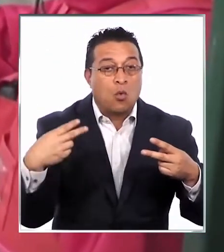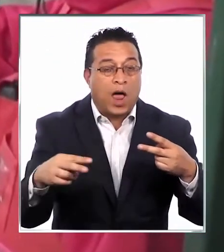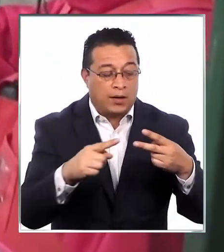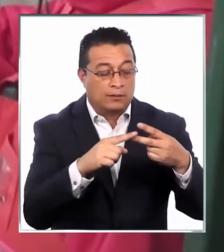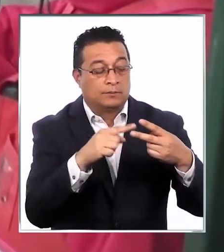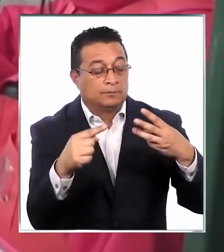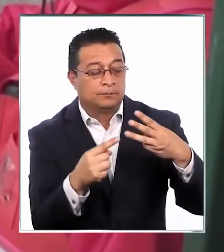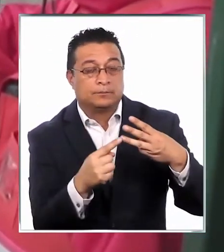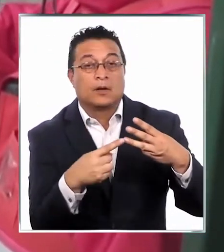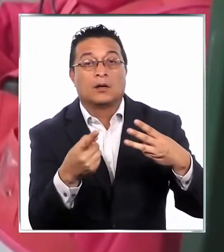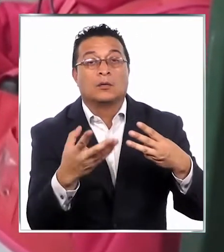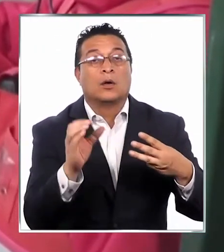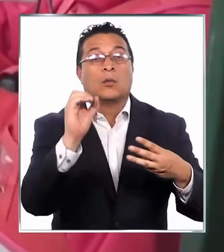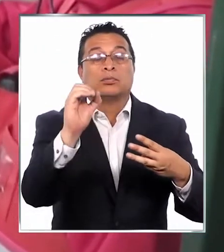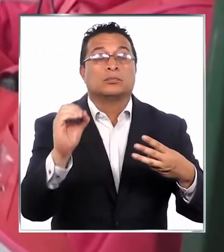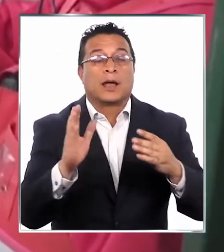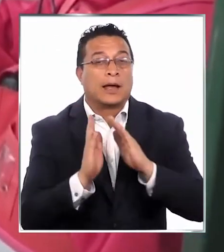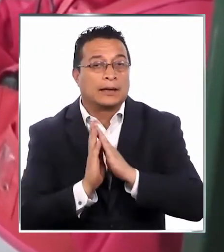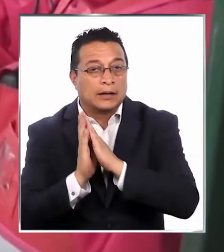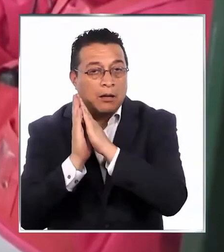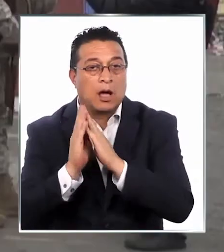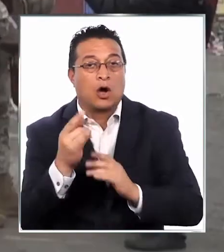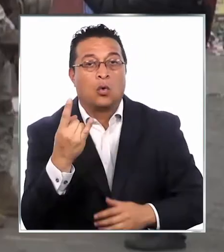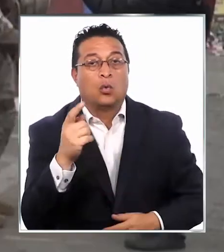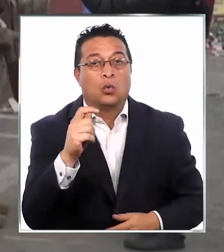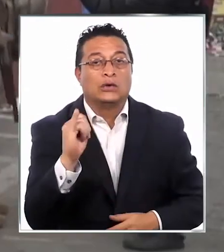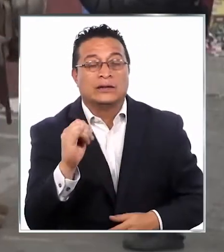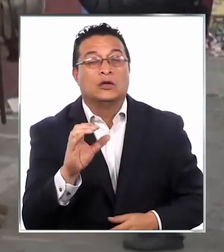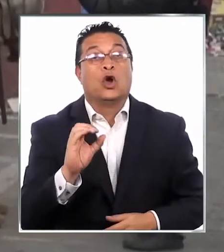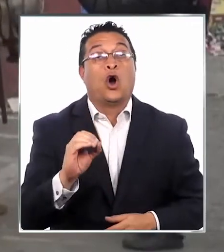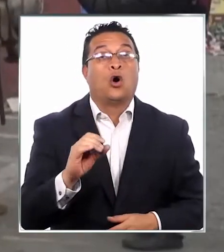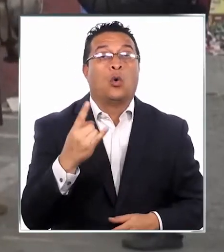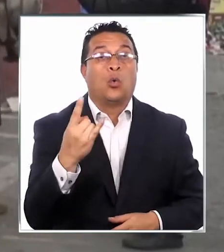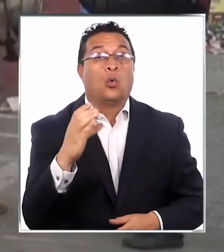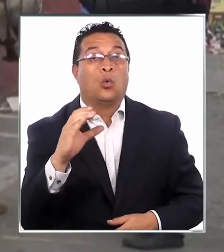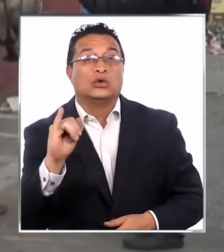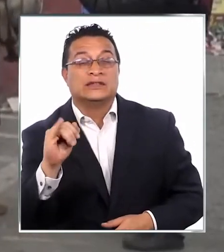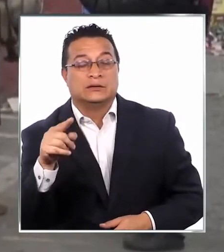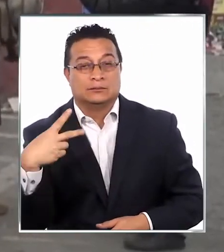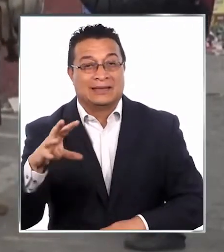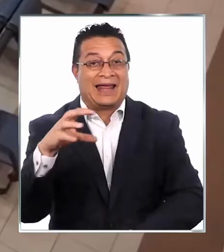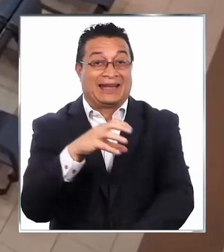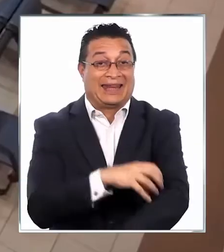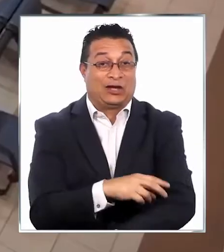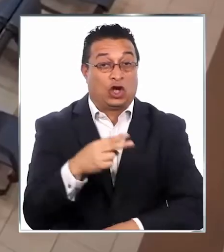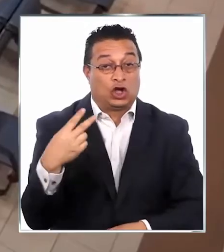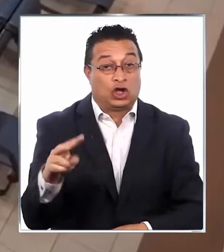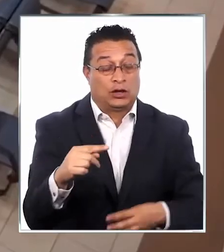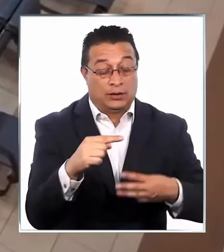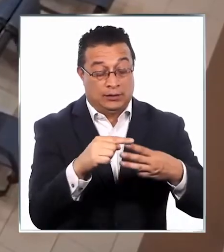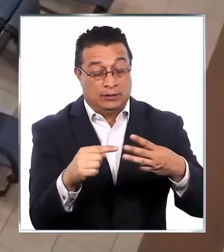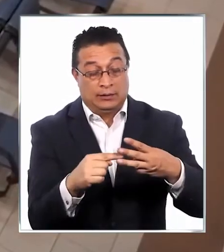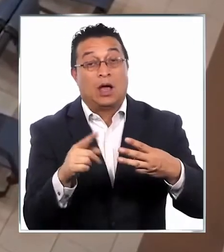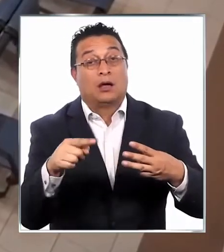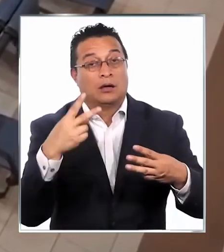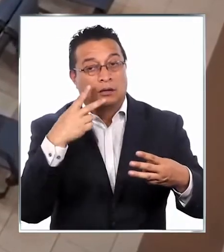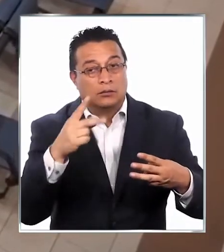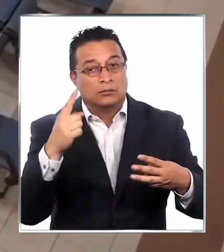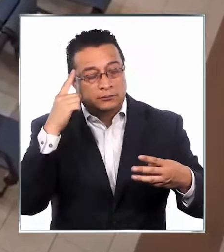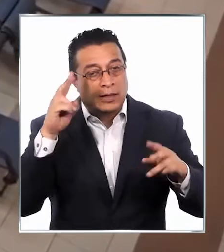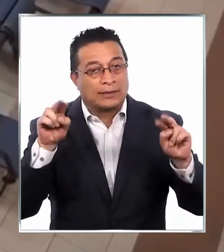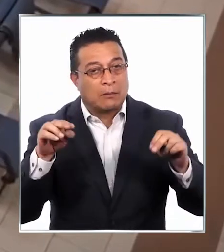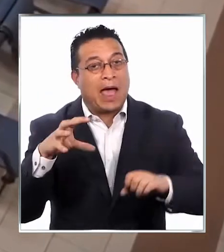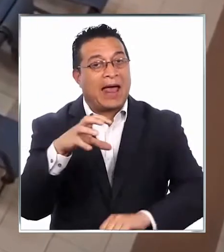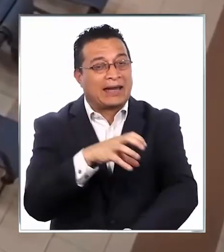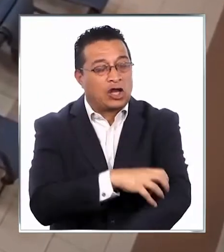comuna. Tomamos en cuenta el porcentaje de ocupación de camas UTI o UCI de esa región, porque muchas veces ahí hay que aplicar